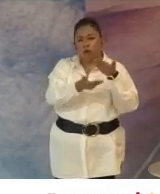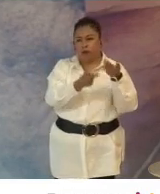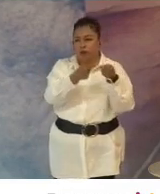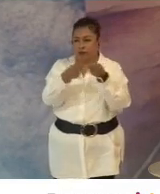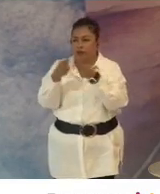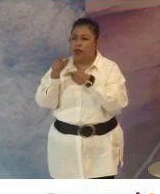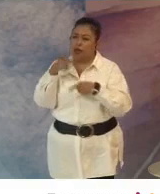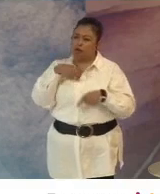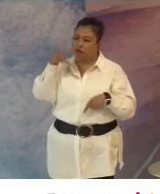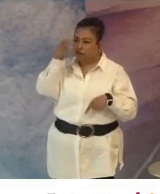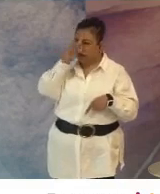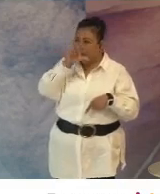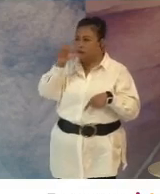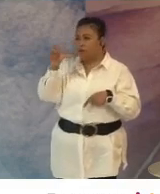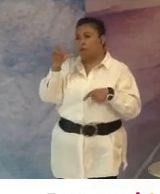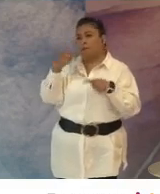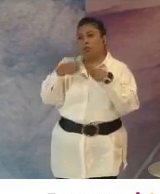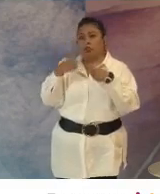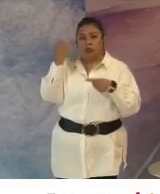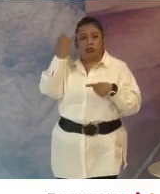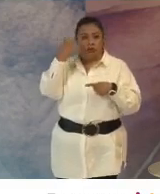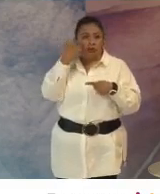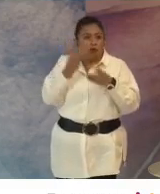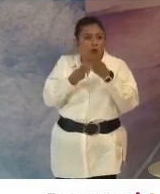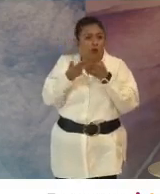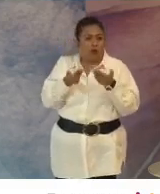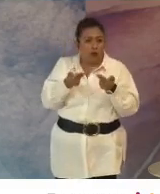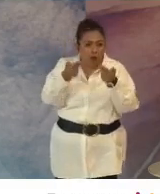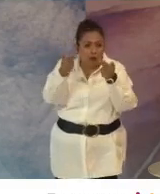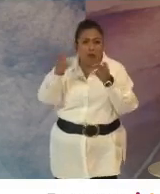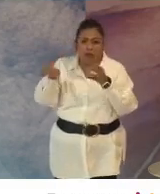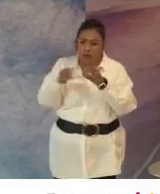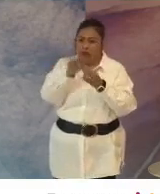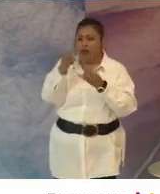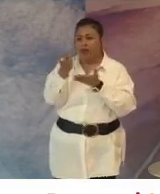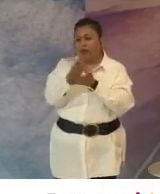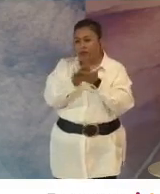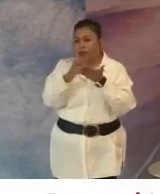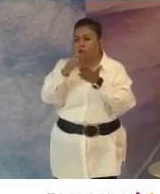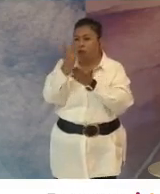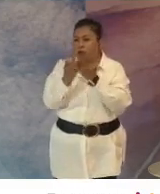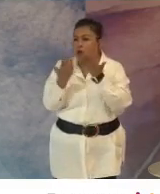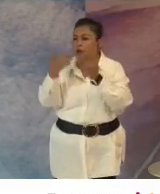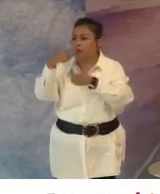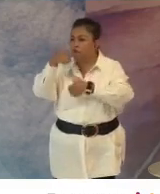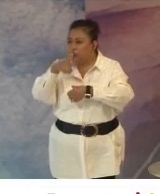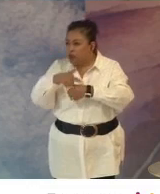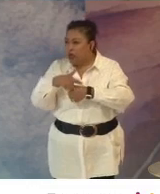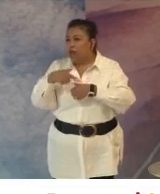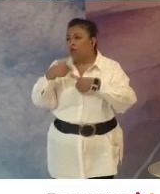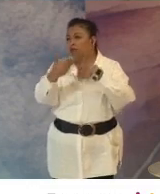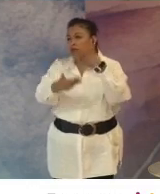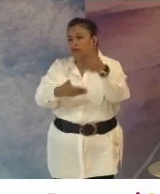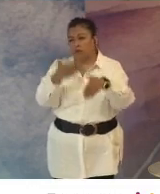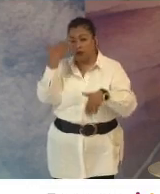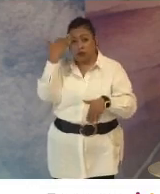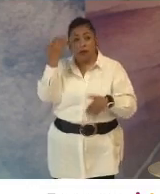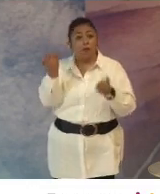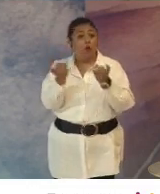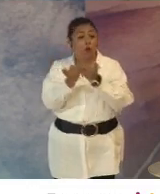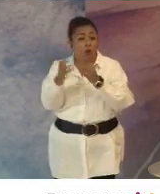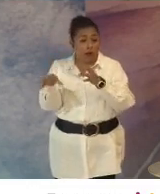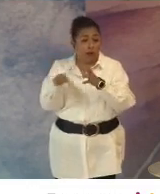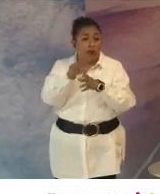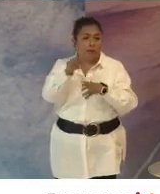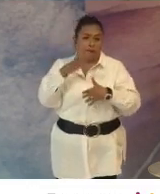procesos de mentoría con emprendedores sociales. Lo he integrado en el diseño de programas sociales a lo largo de este tiempo y también lo he